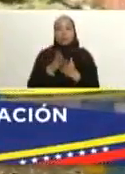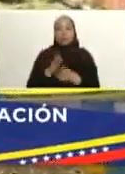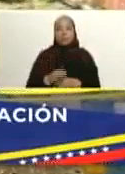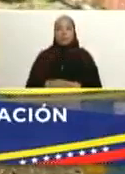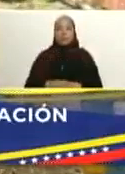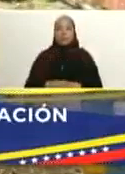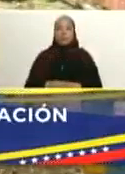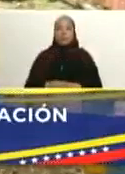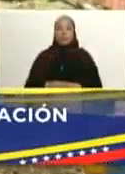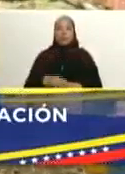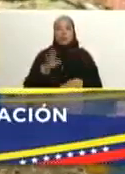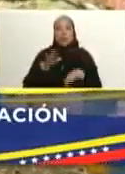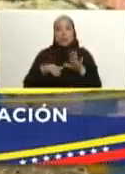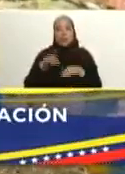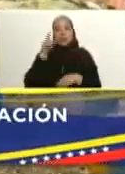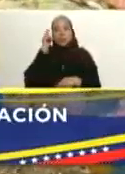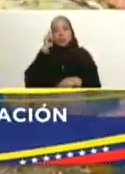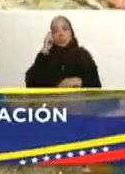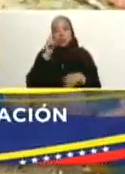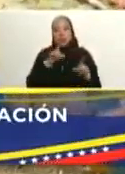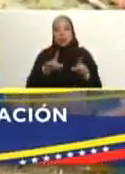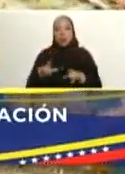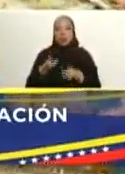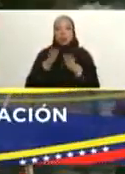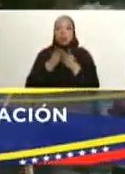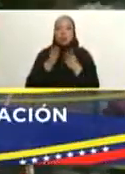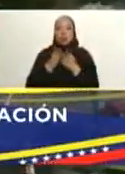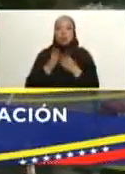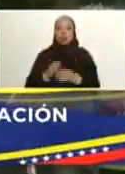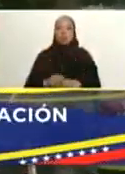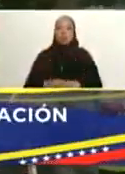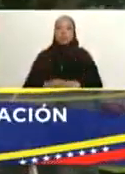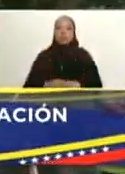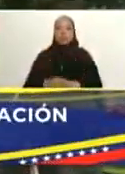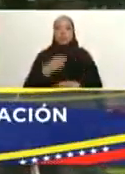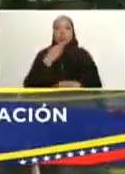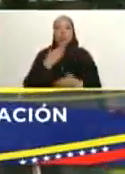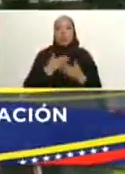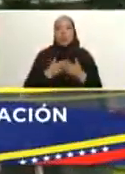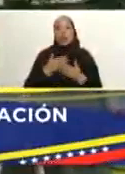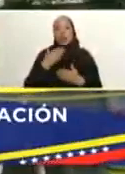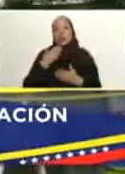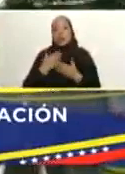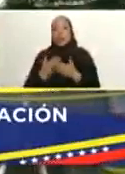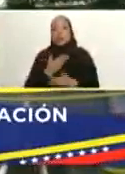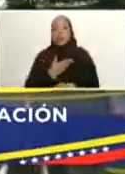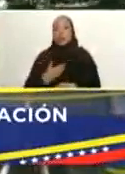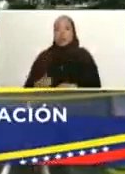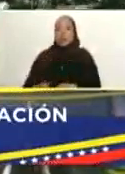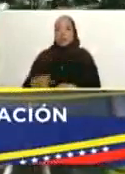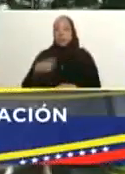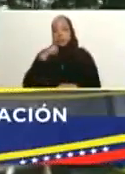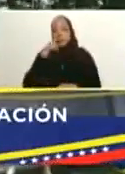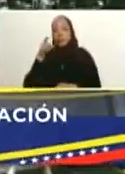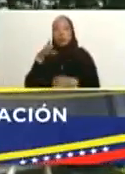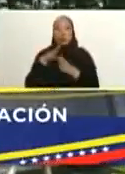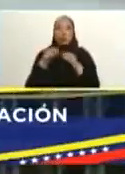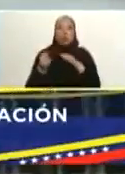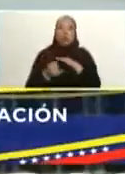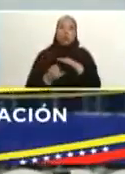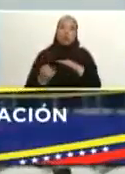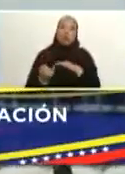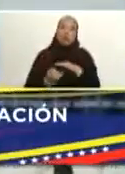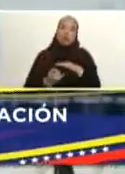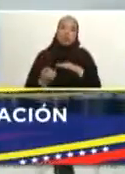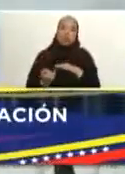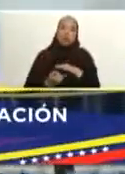15 días, con el favor de Dios. Presidente, ante todo, muchas gracias por toda la colaboración que se presta, por todas las instituciones que nos sumamos